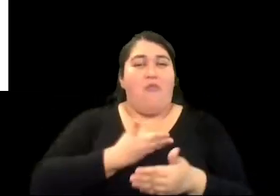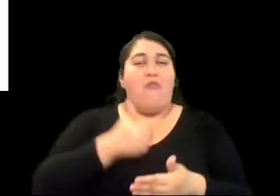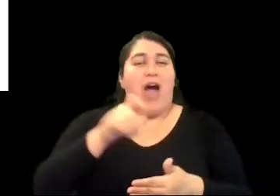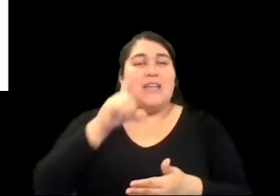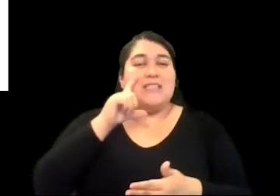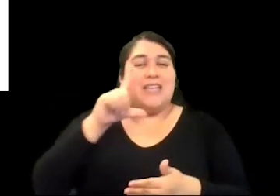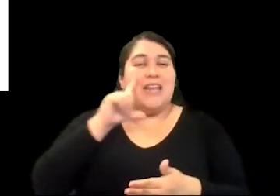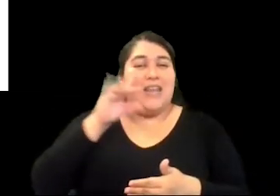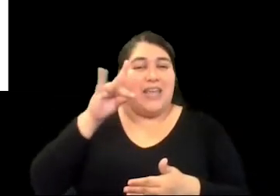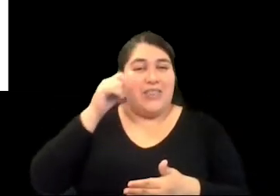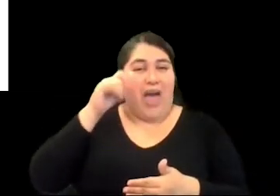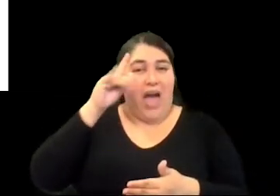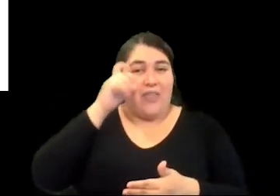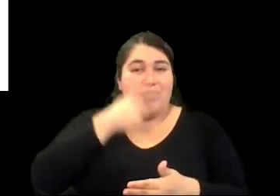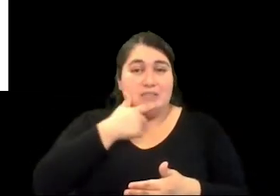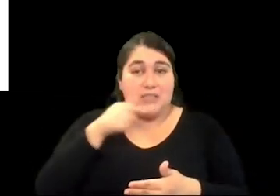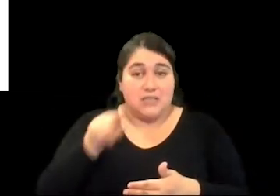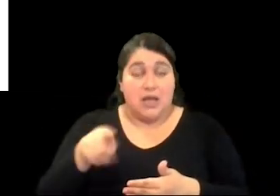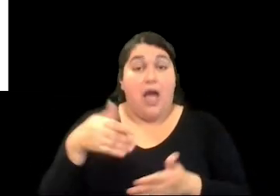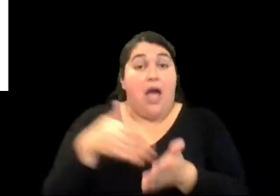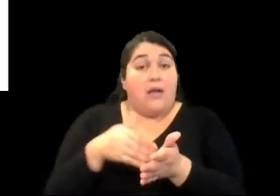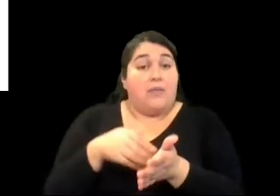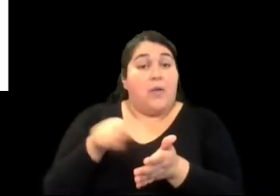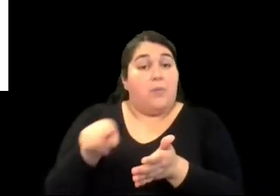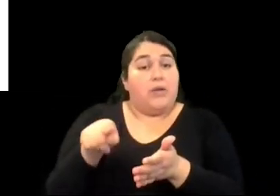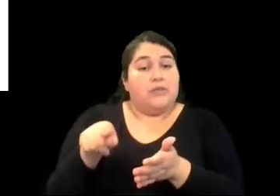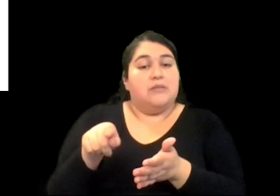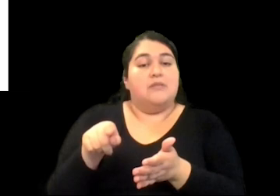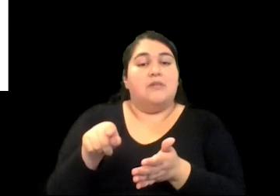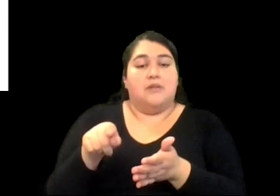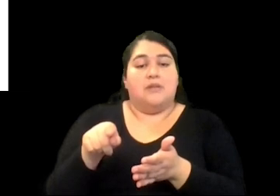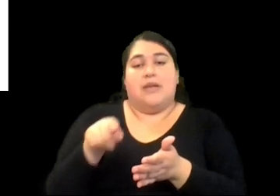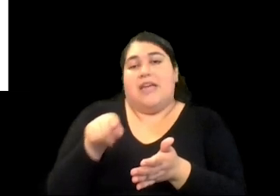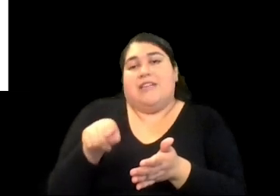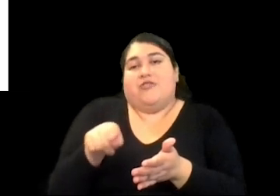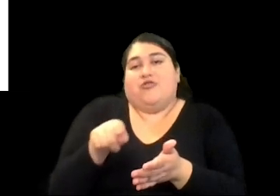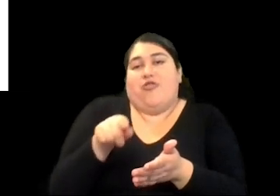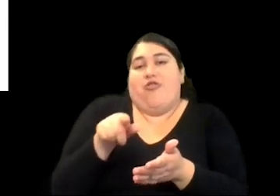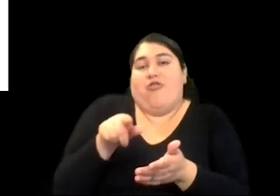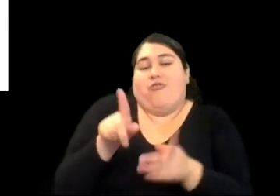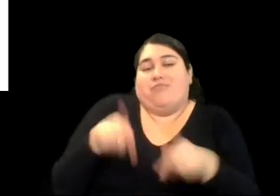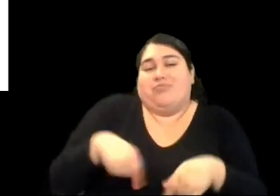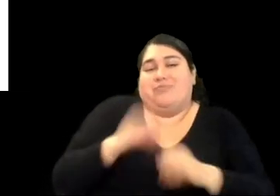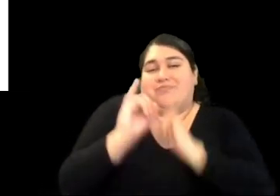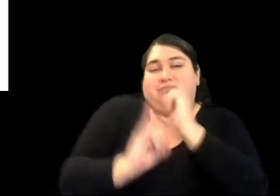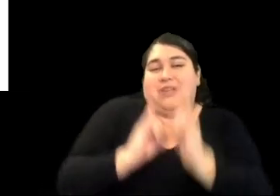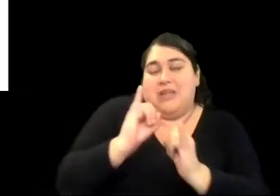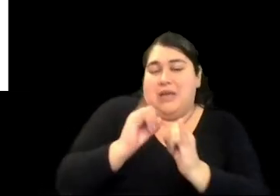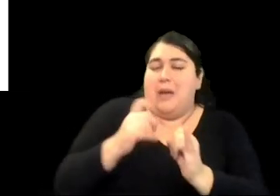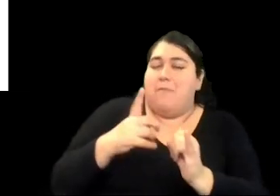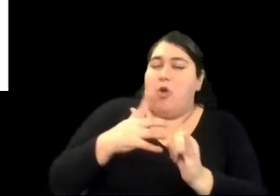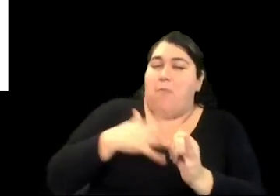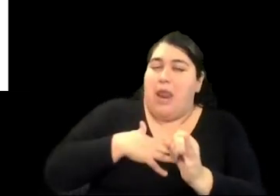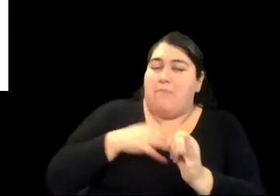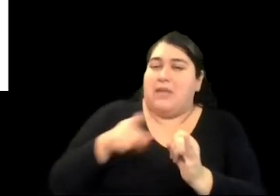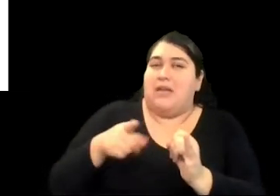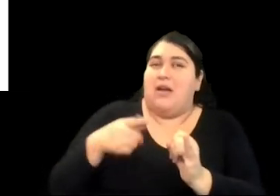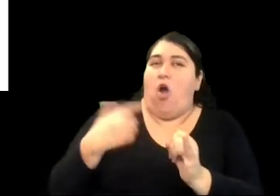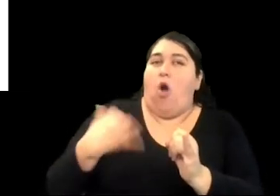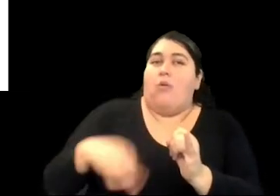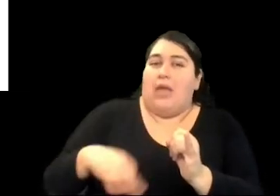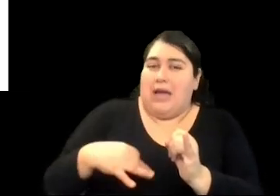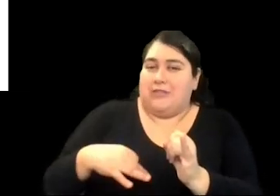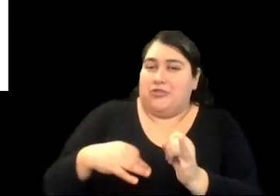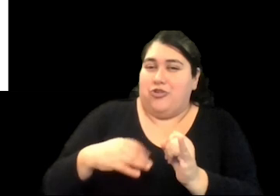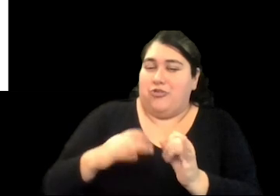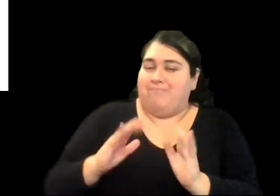requisito para presentar. Ahí operativamente ya me excede la situación, pero no sería una obligación excluida. O sea que si no está